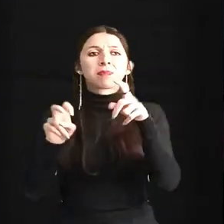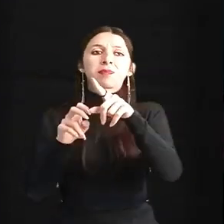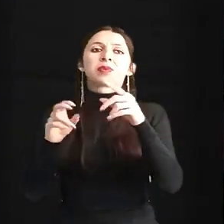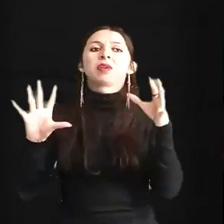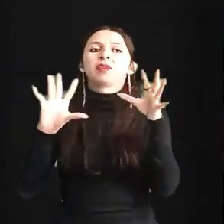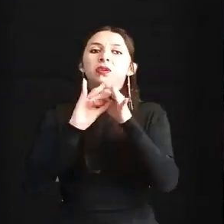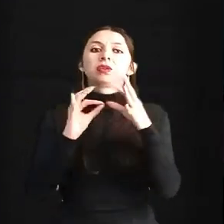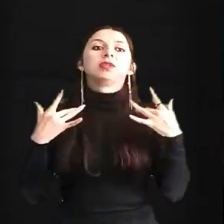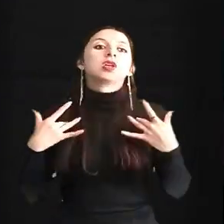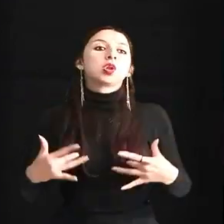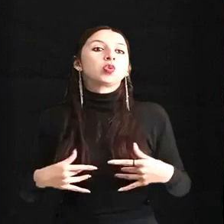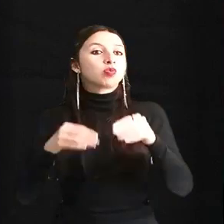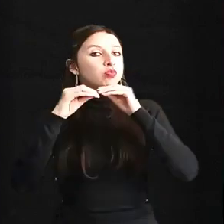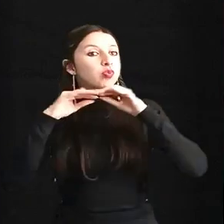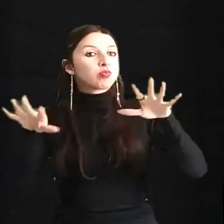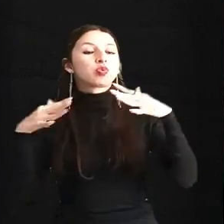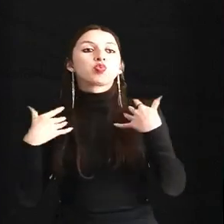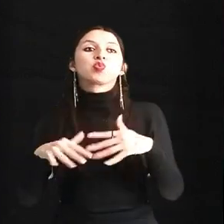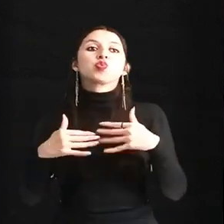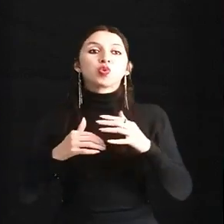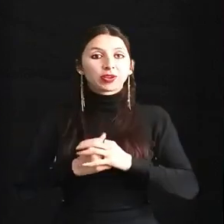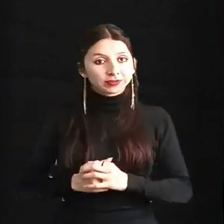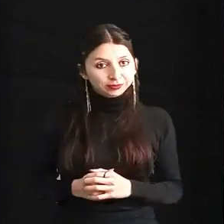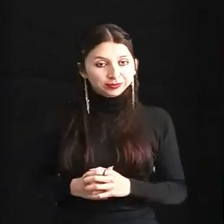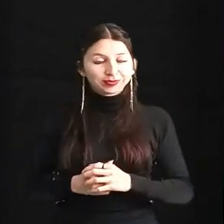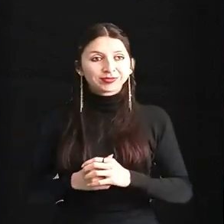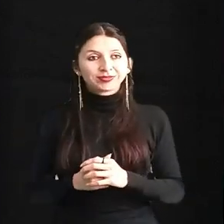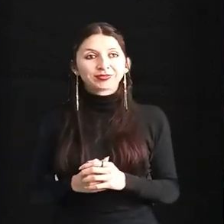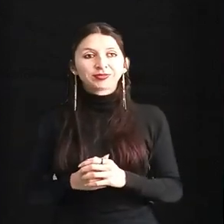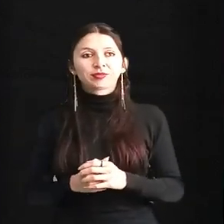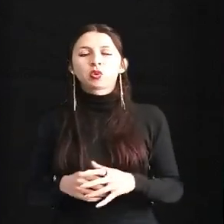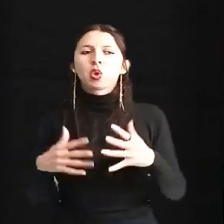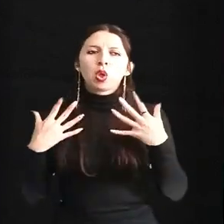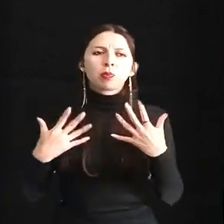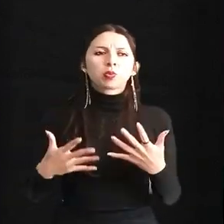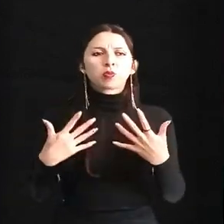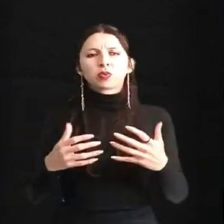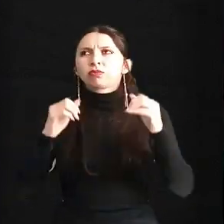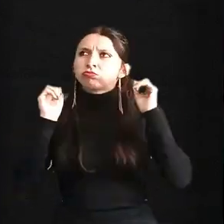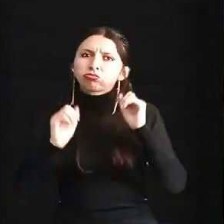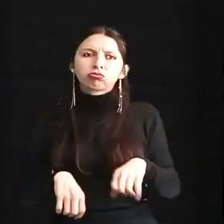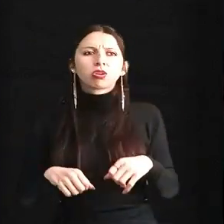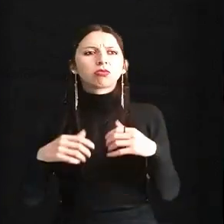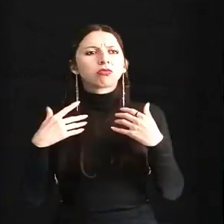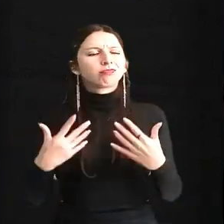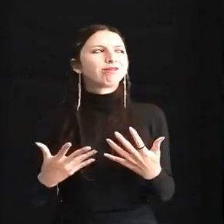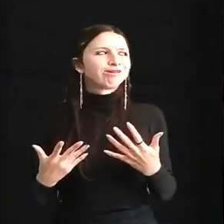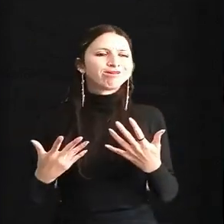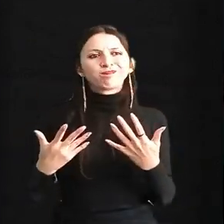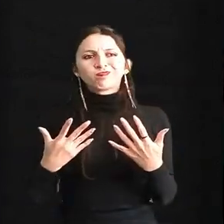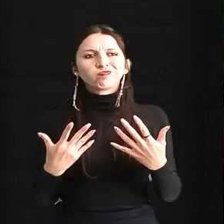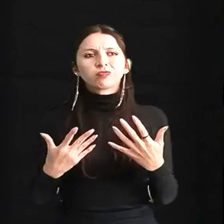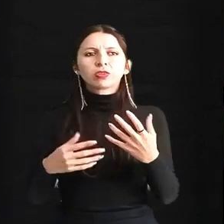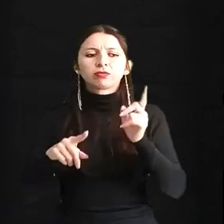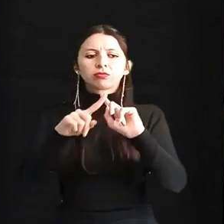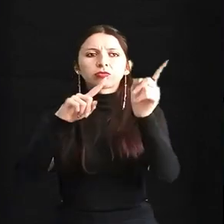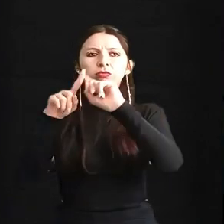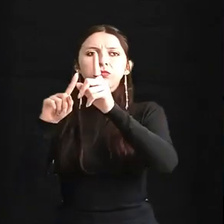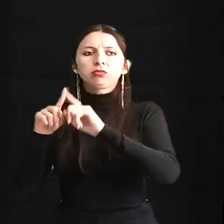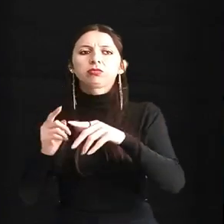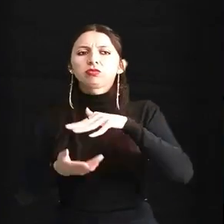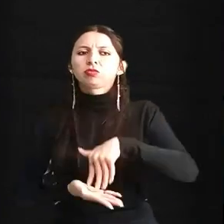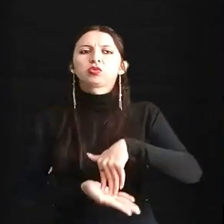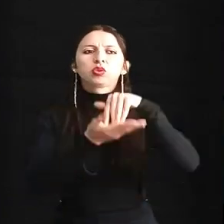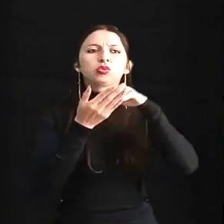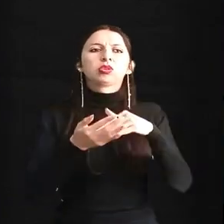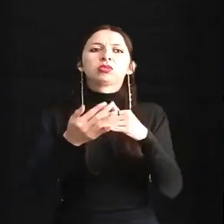en diferentes temas asociados con la salud pública temas que surgen en el momento y que se pueden abordar desde